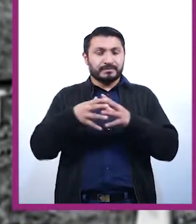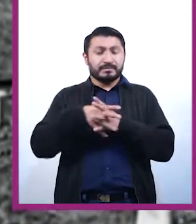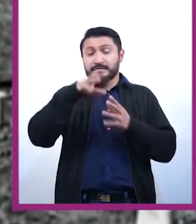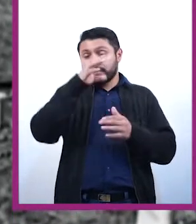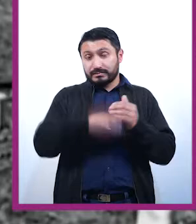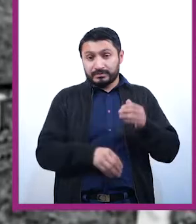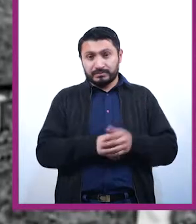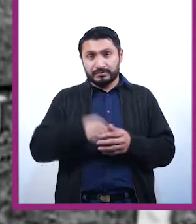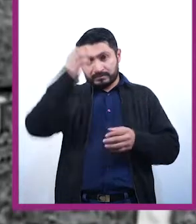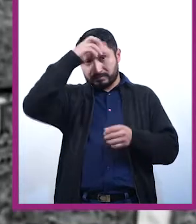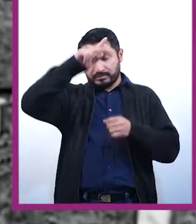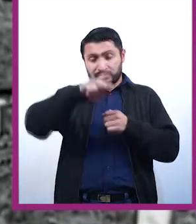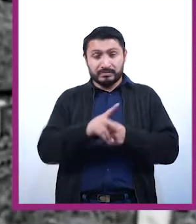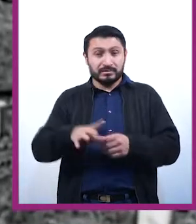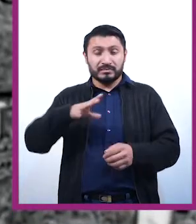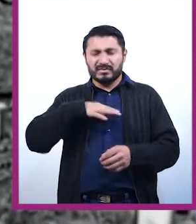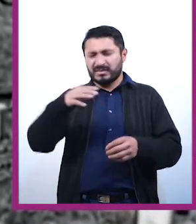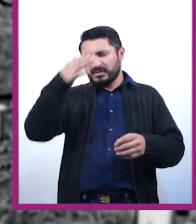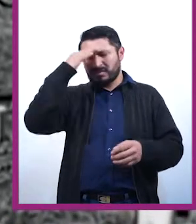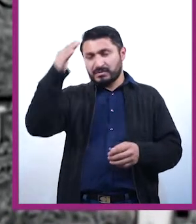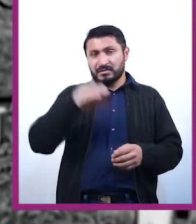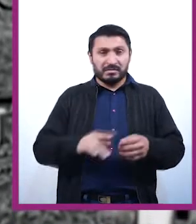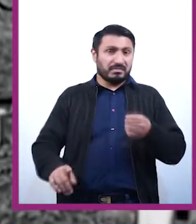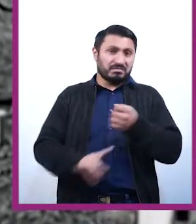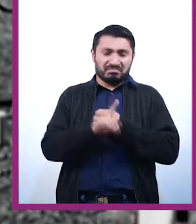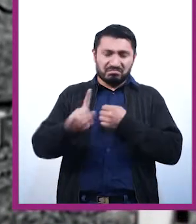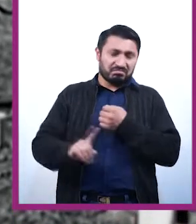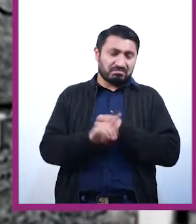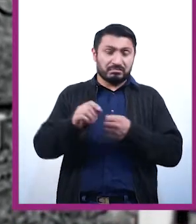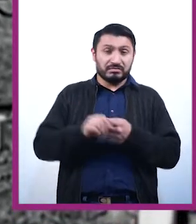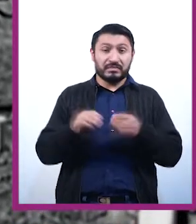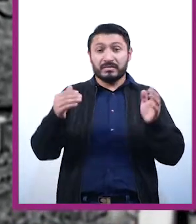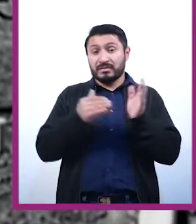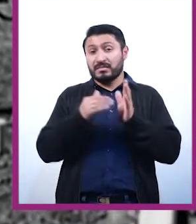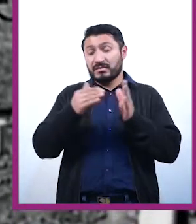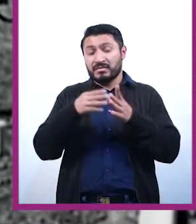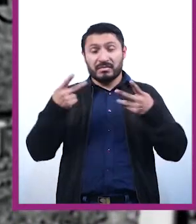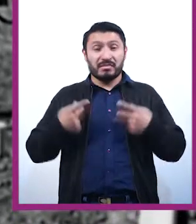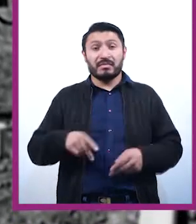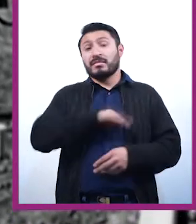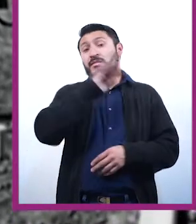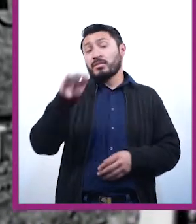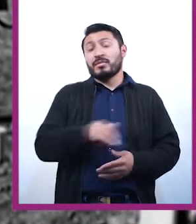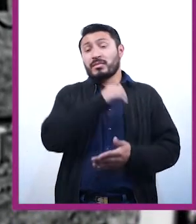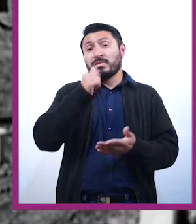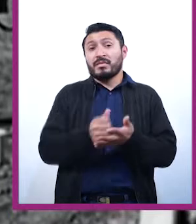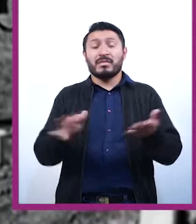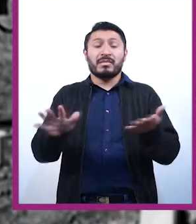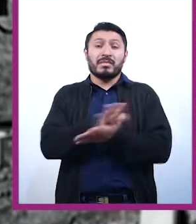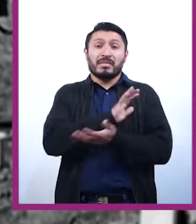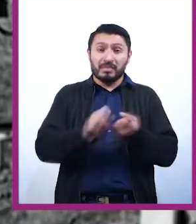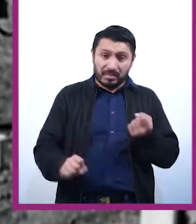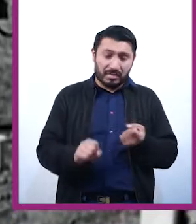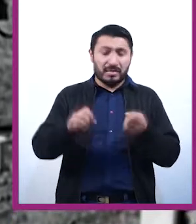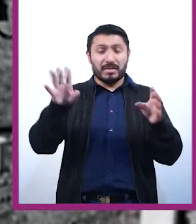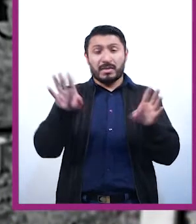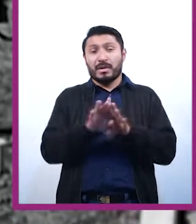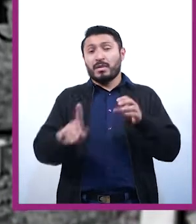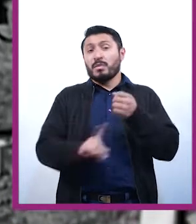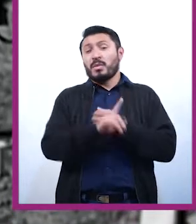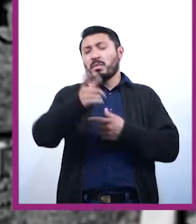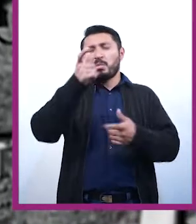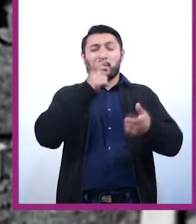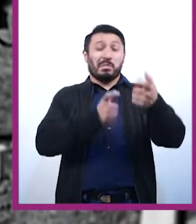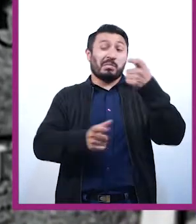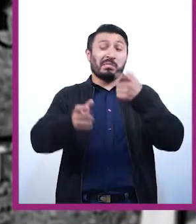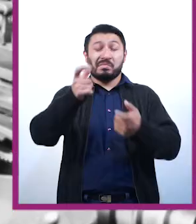Recapitulemos. La guerra termina. Europa sufre las terribles consecuencias. Millones de muertos, ciudades destruidas y